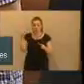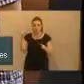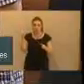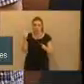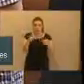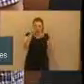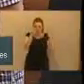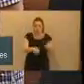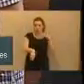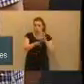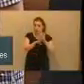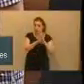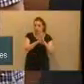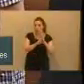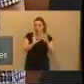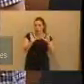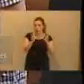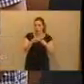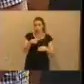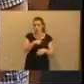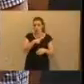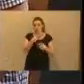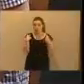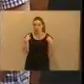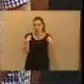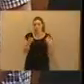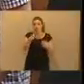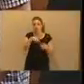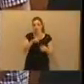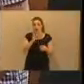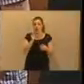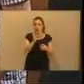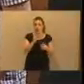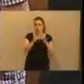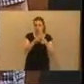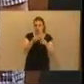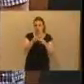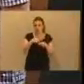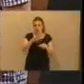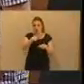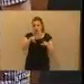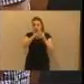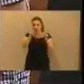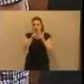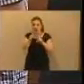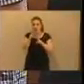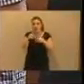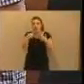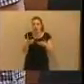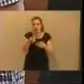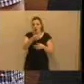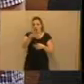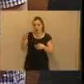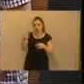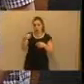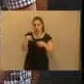que usted mantuvo con los grupos en la Comisión de Hacienda. Entonces le preguntábamos desde este grupo con qué entidades está endeudada esta comunidad y a